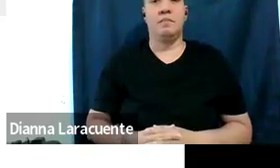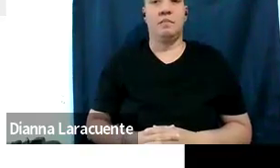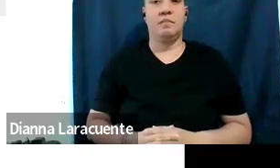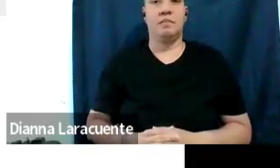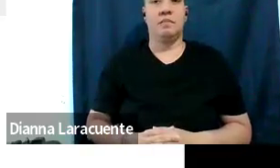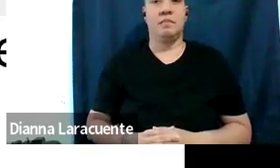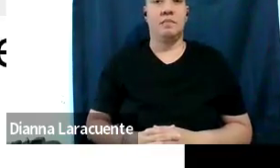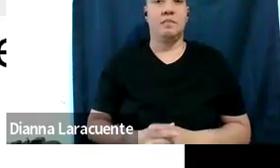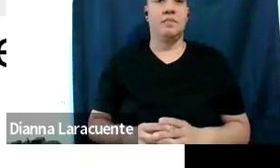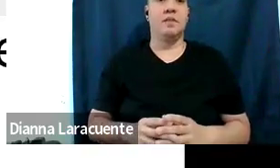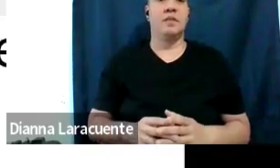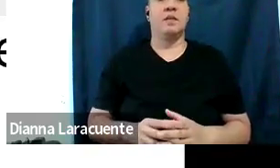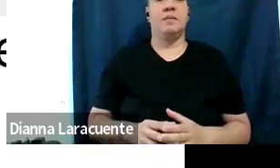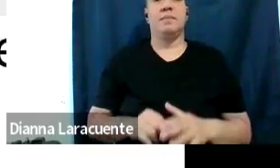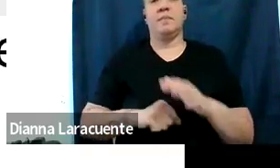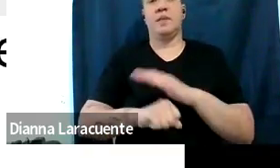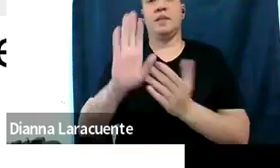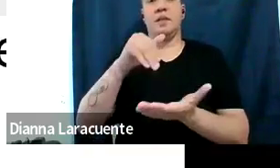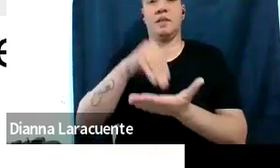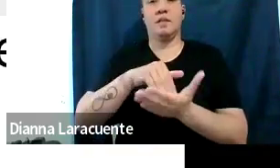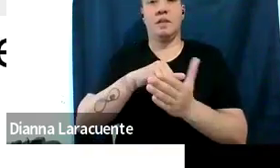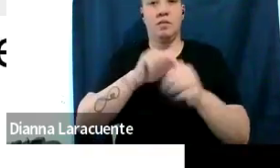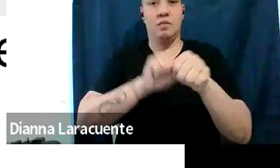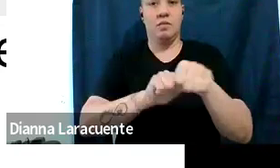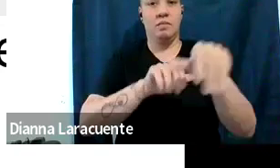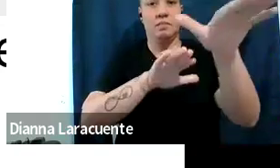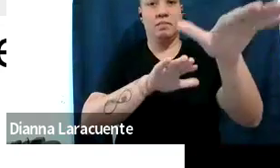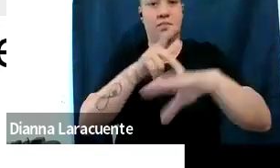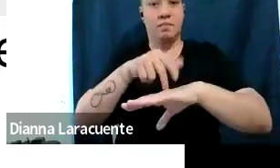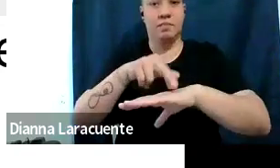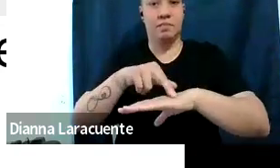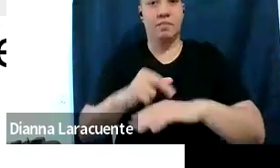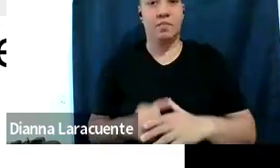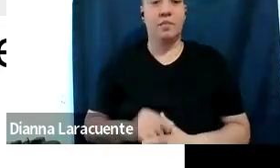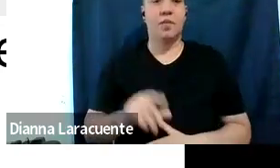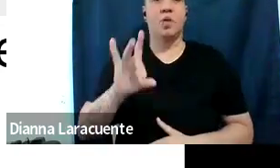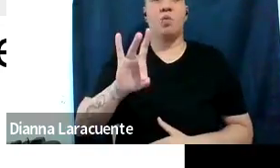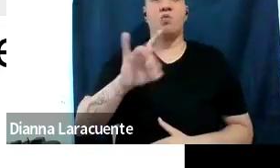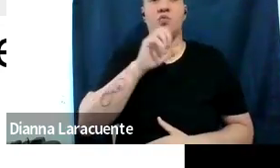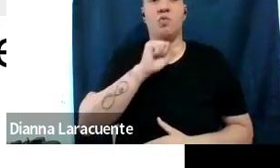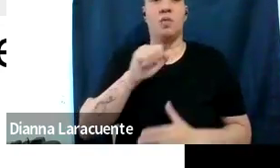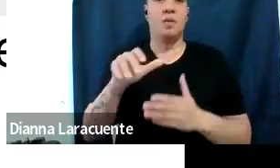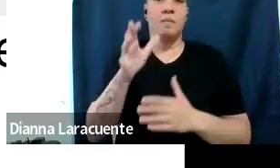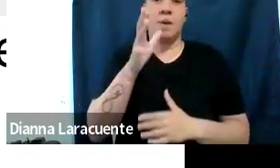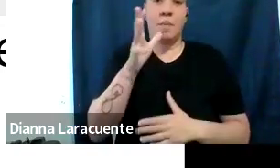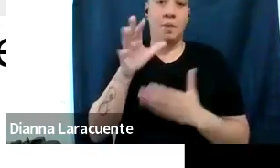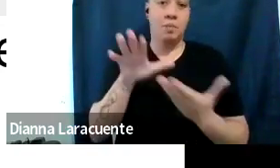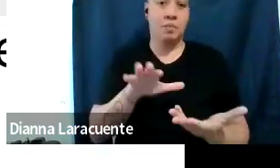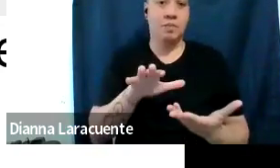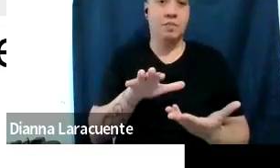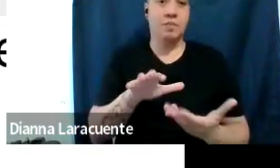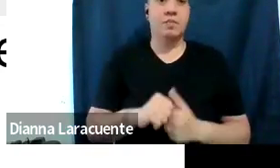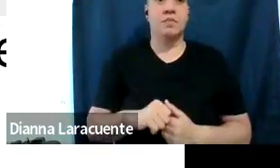en el centro de la cordillera, sigue. A los 8 años murió su madre, vivió sus